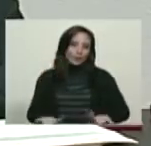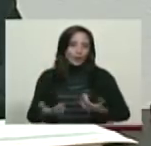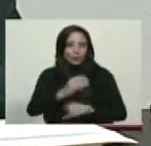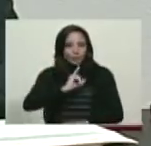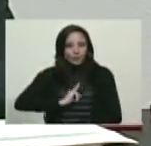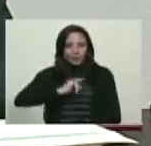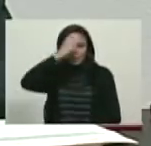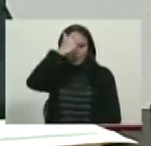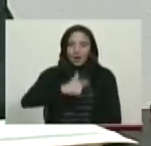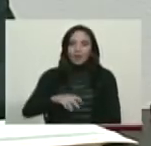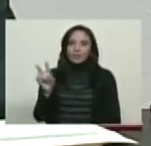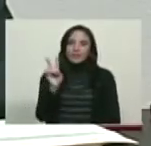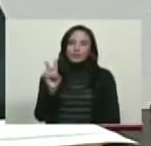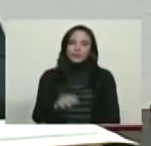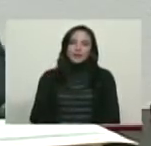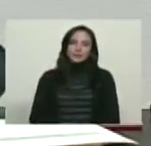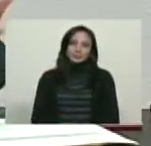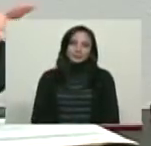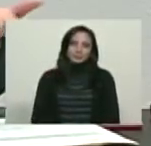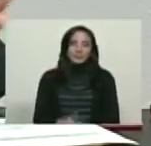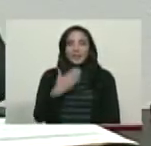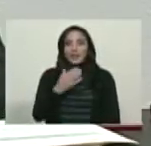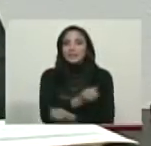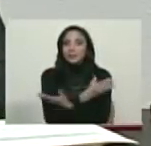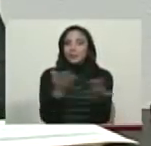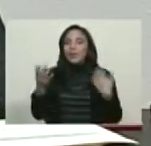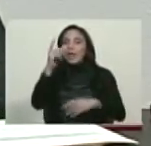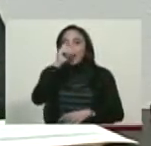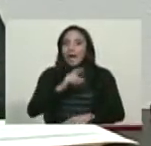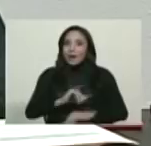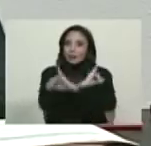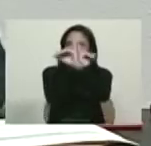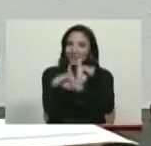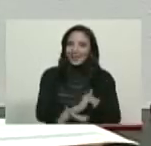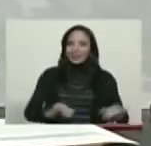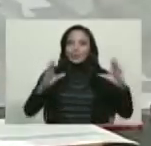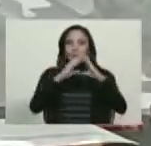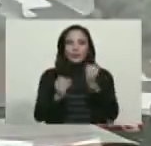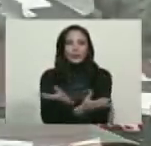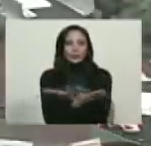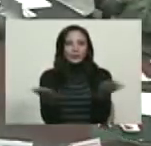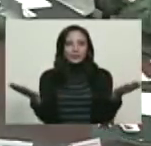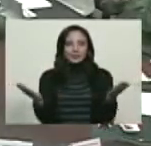es la dignidad del pueblo de Venezuela. Así que feliz año para todos y para todas.